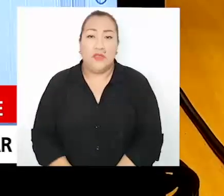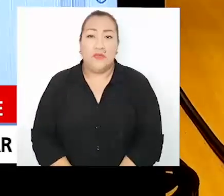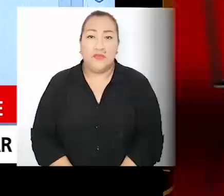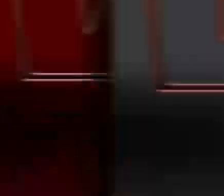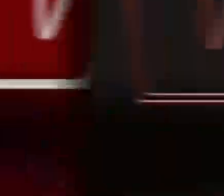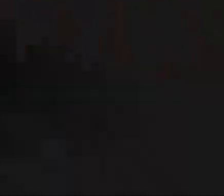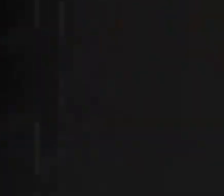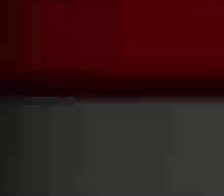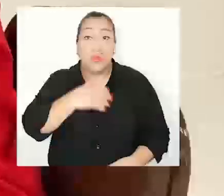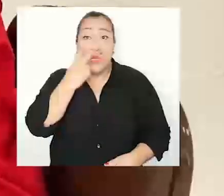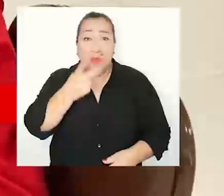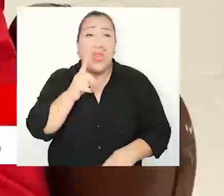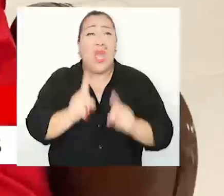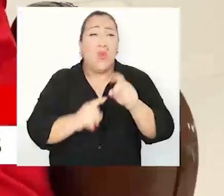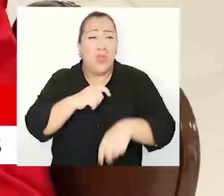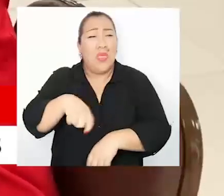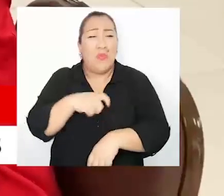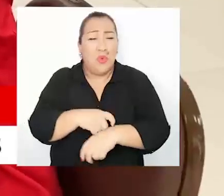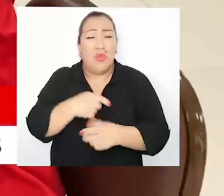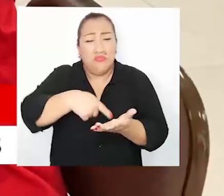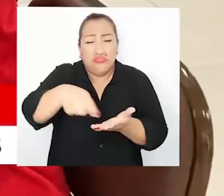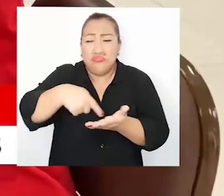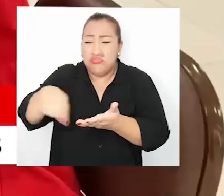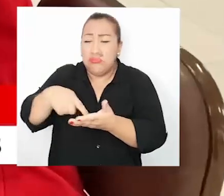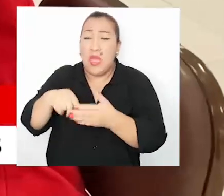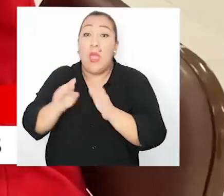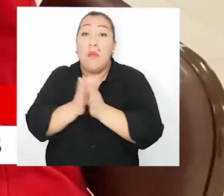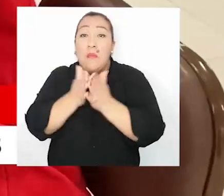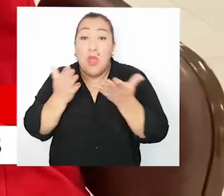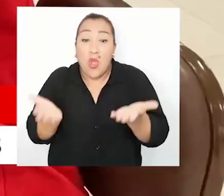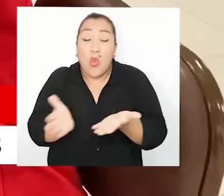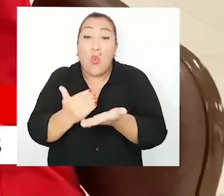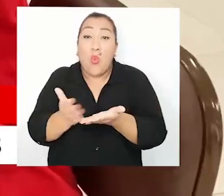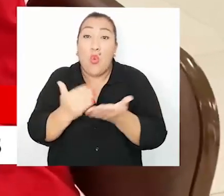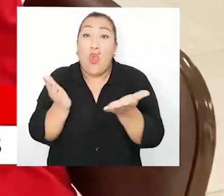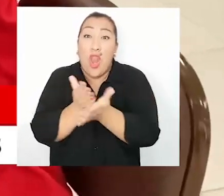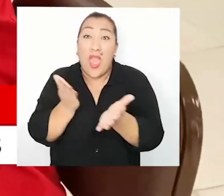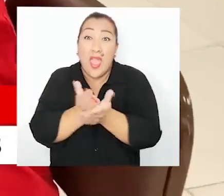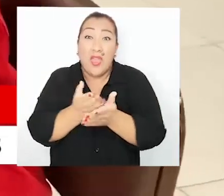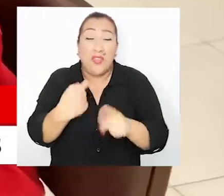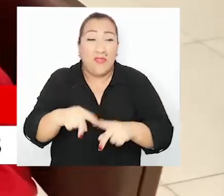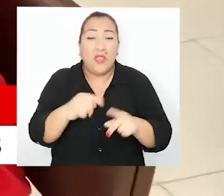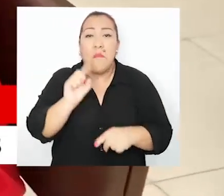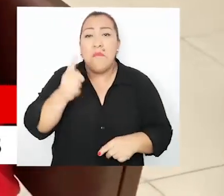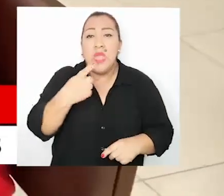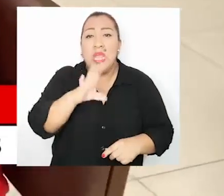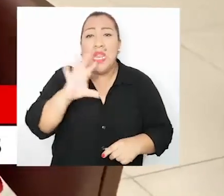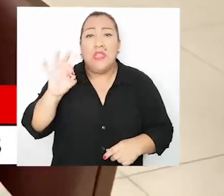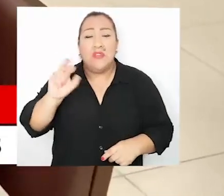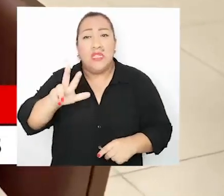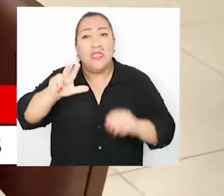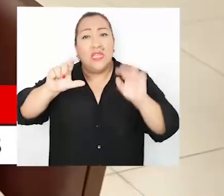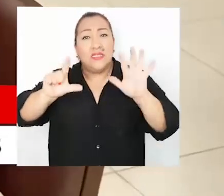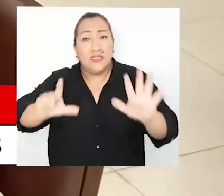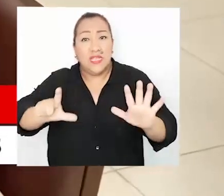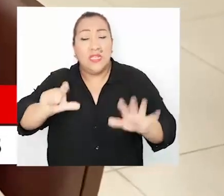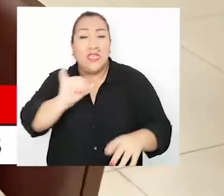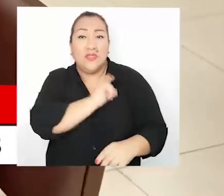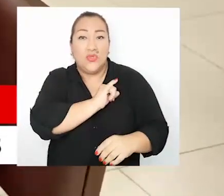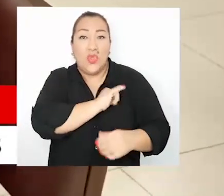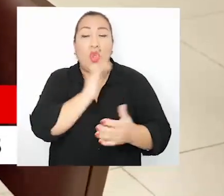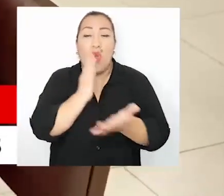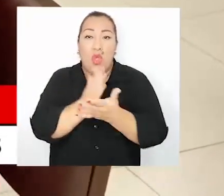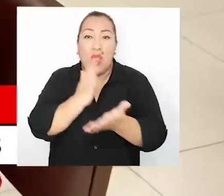que correspondan. Verificamos retrasos en la distribución del material educativo que afectan a los escolares de